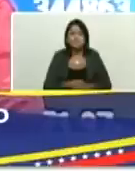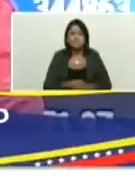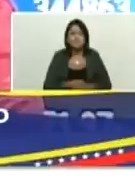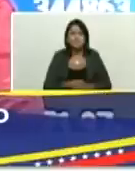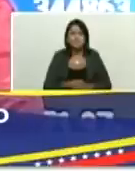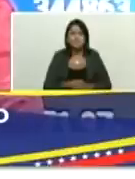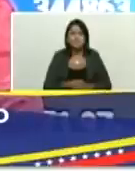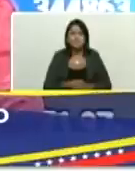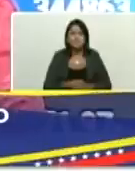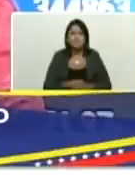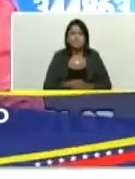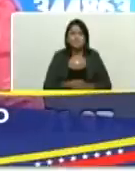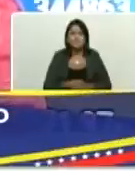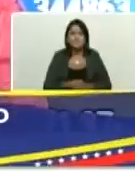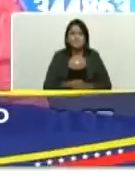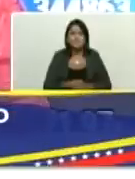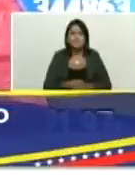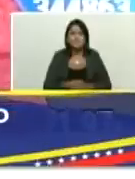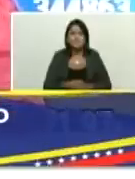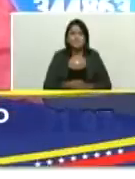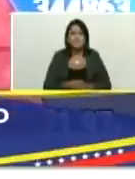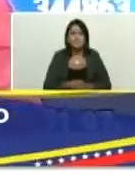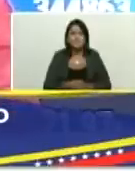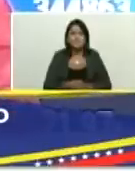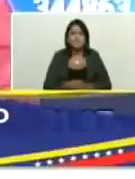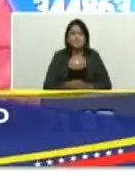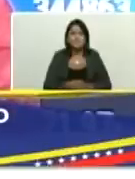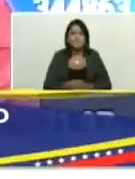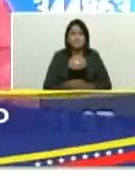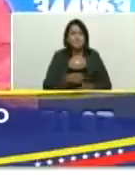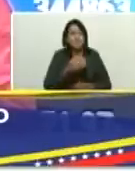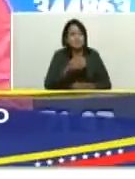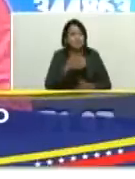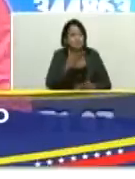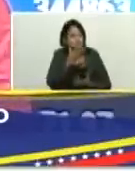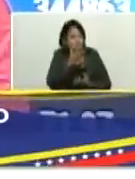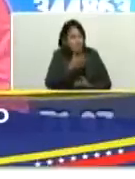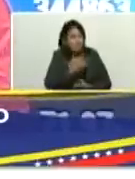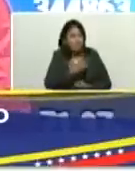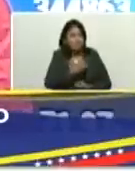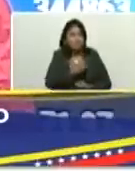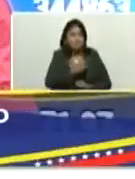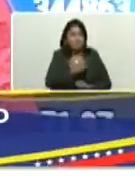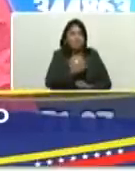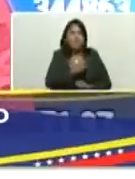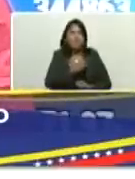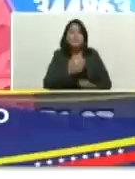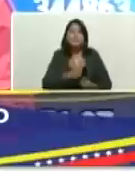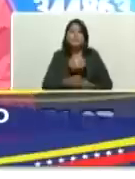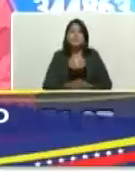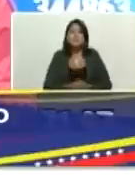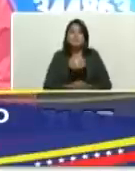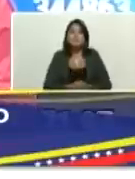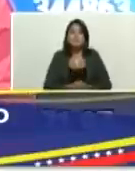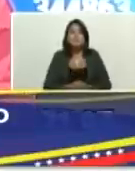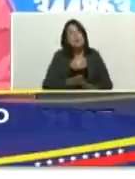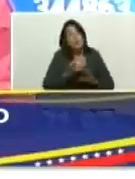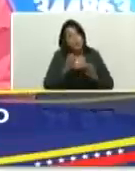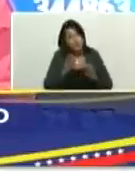atulampado. Puede traducirlo al lenguaje que quiera pues. Bueno, fíjense